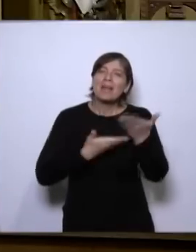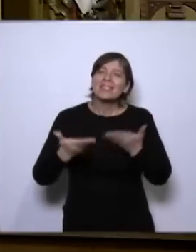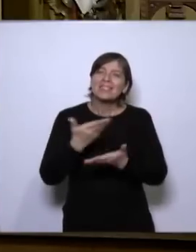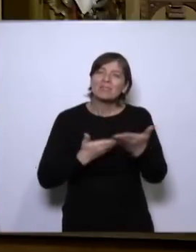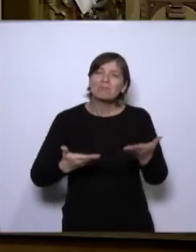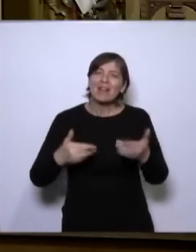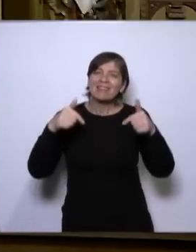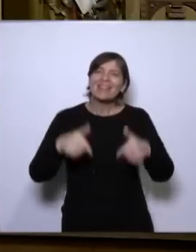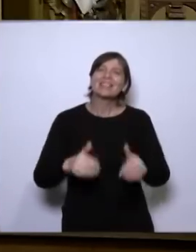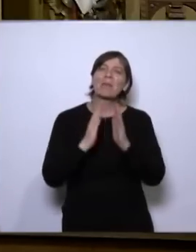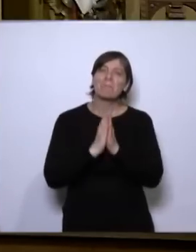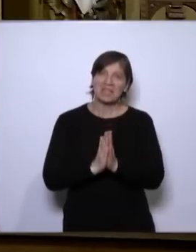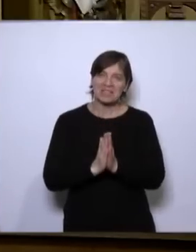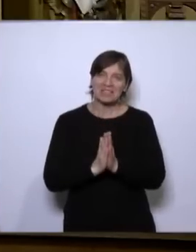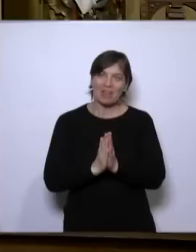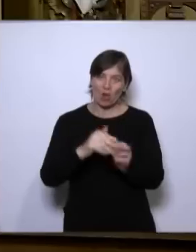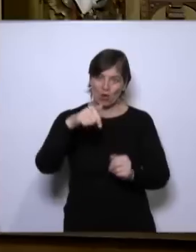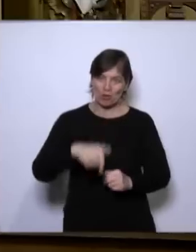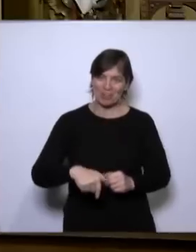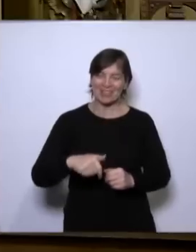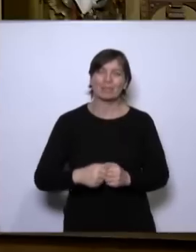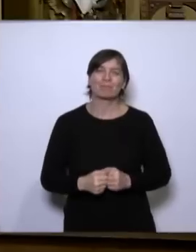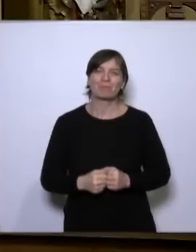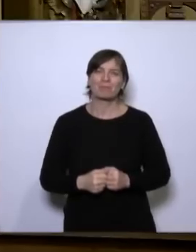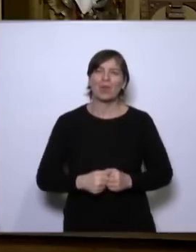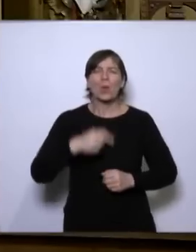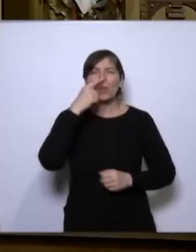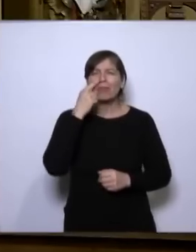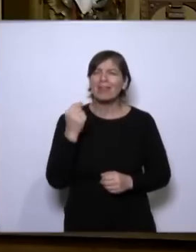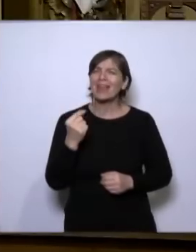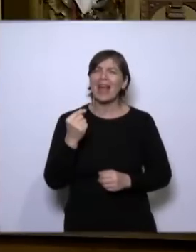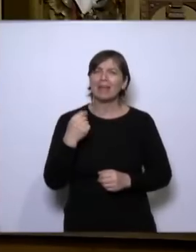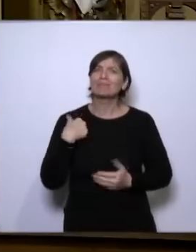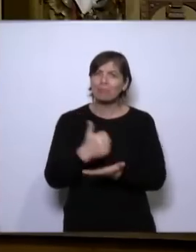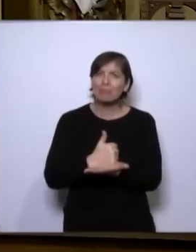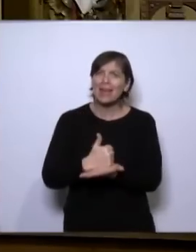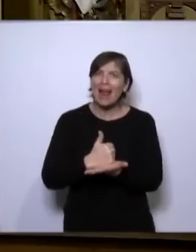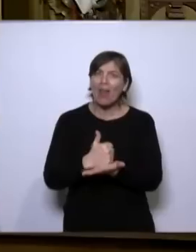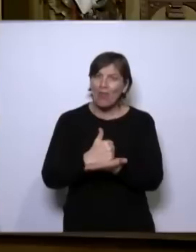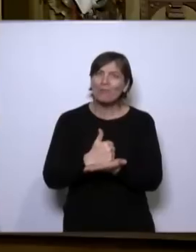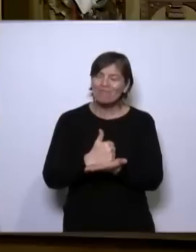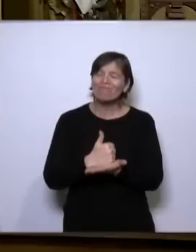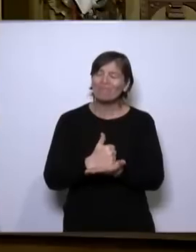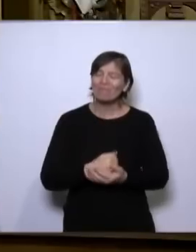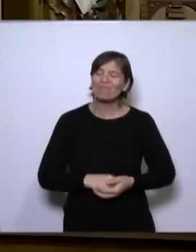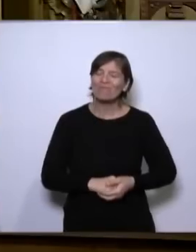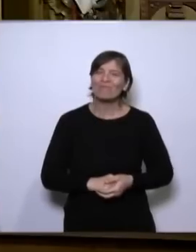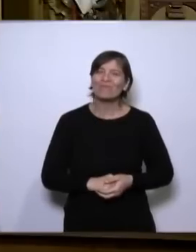participan de esta Eucaristía. Es un día largamente esperado,